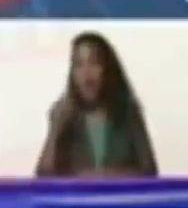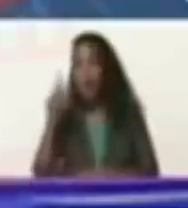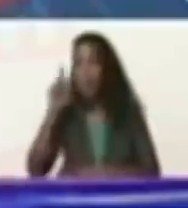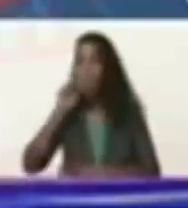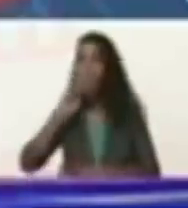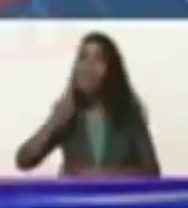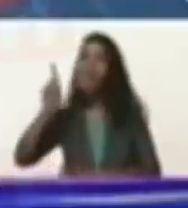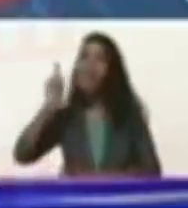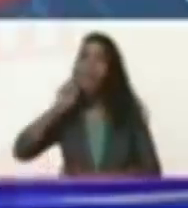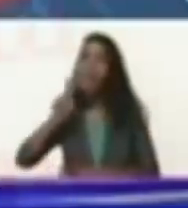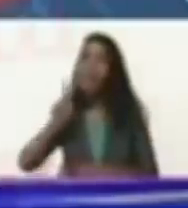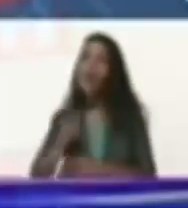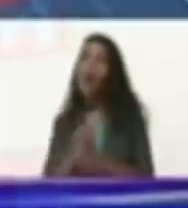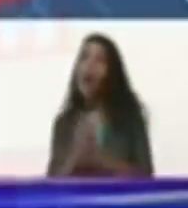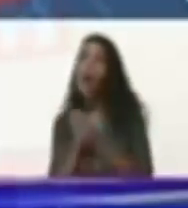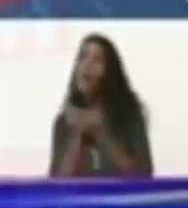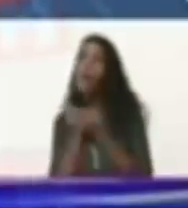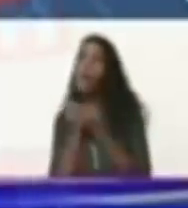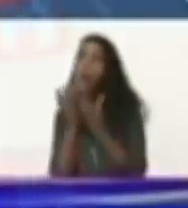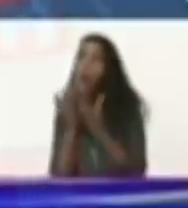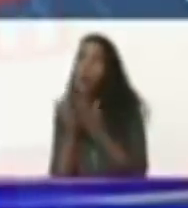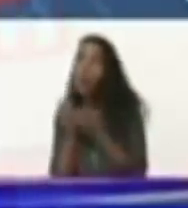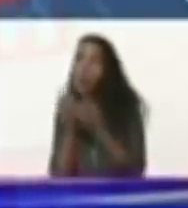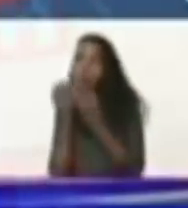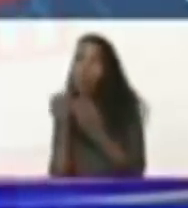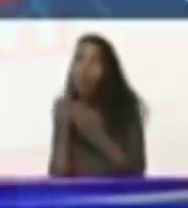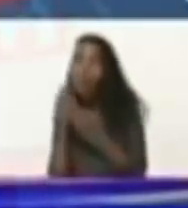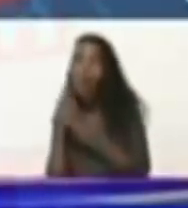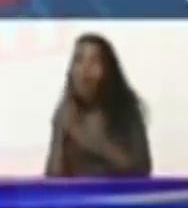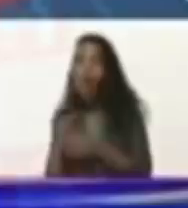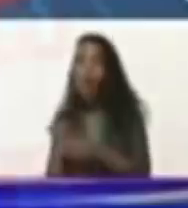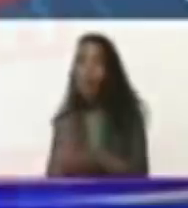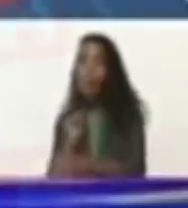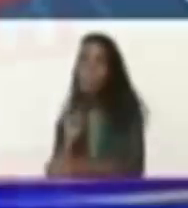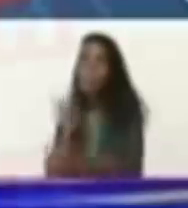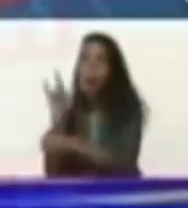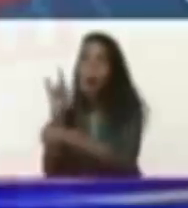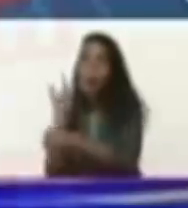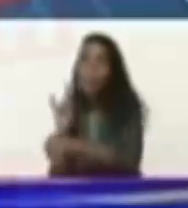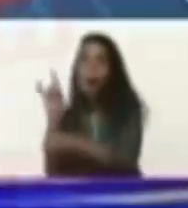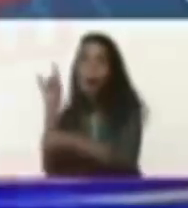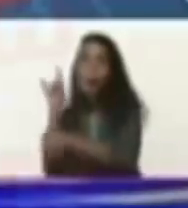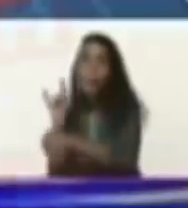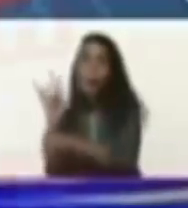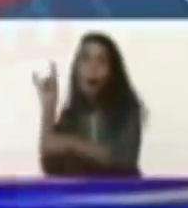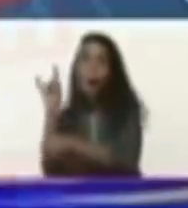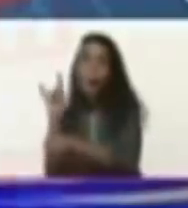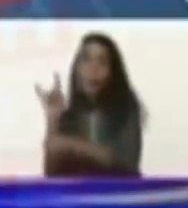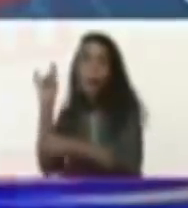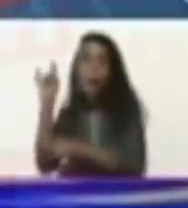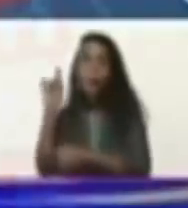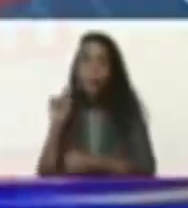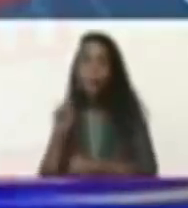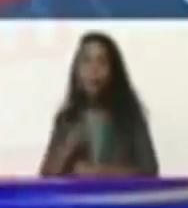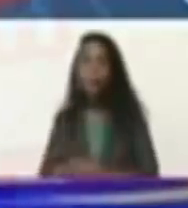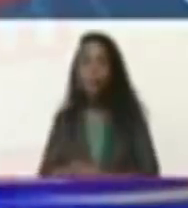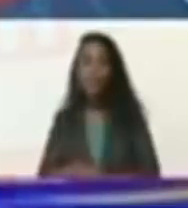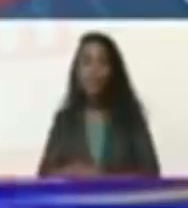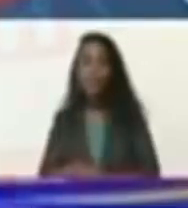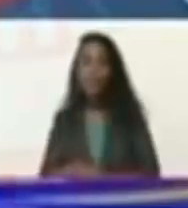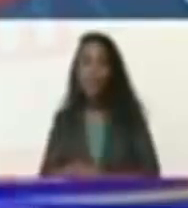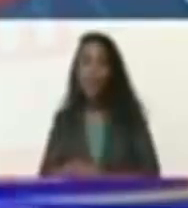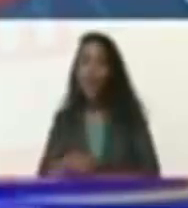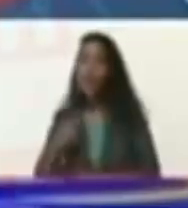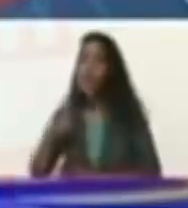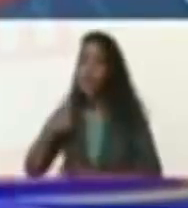dignatario chavista ha dicho que los aludidos funcionarios estadounidenses habían realizado estas declaraciones ante la prensa en